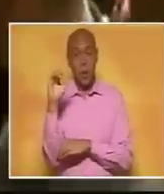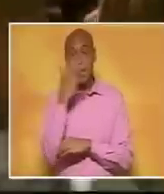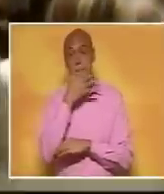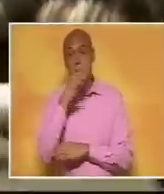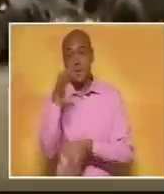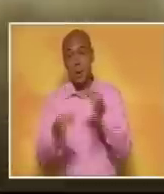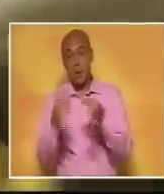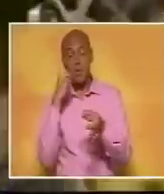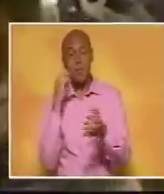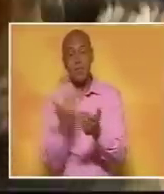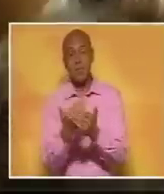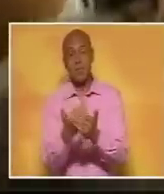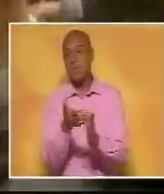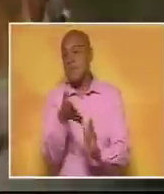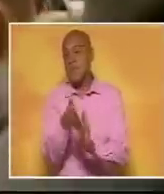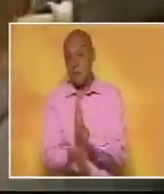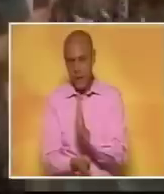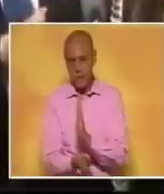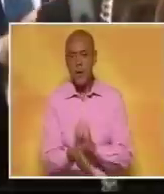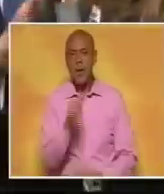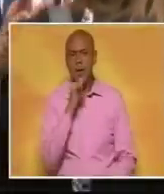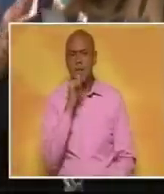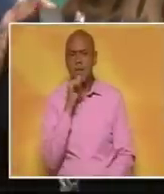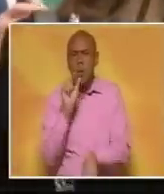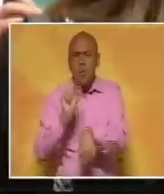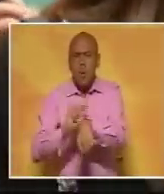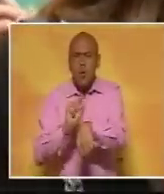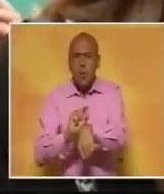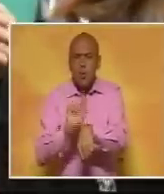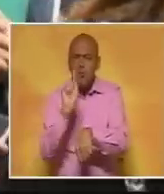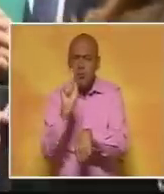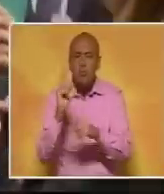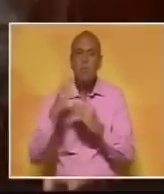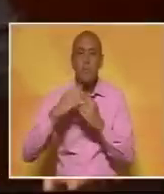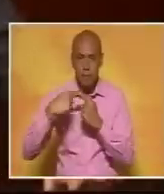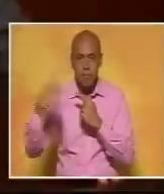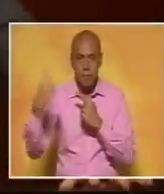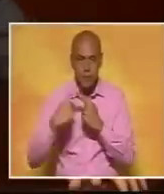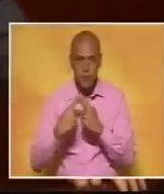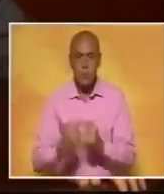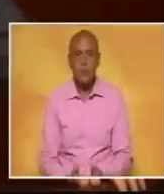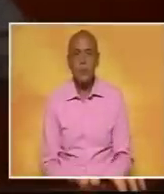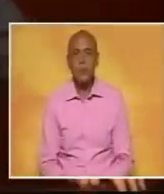justicia. Los detalles en tan solo minutos. Ya volvemos.